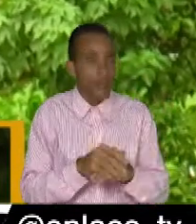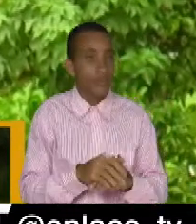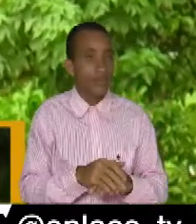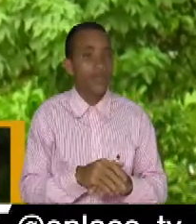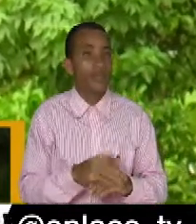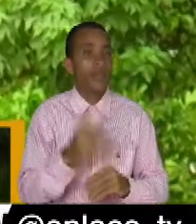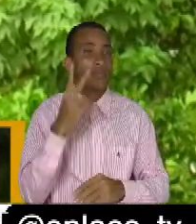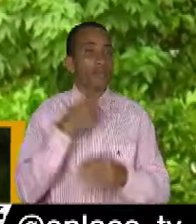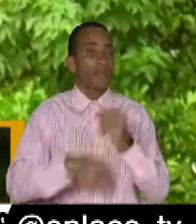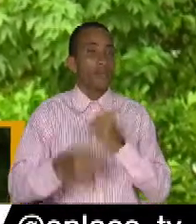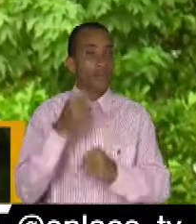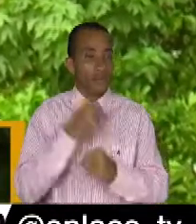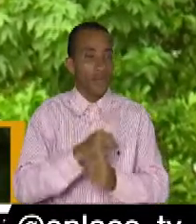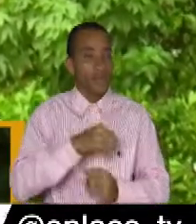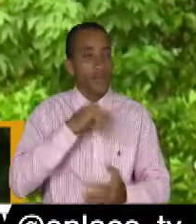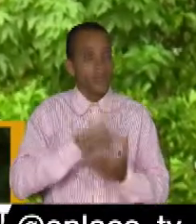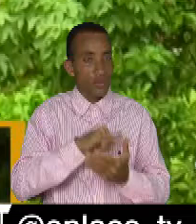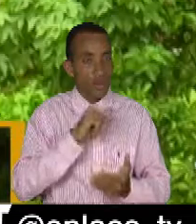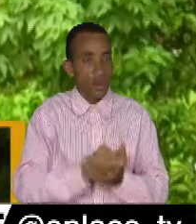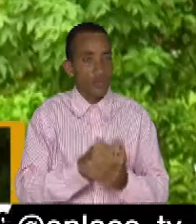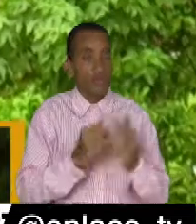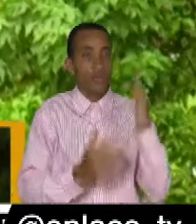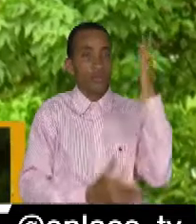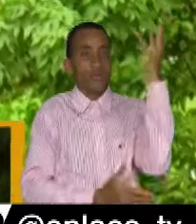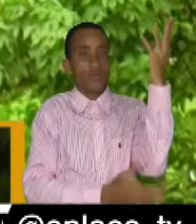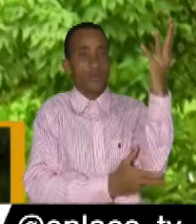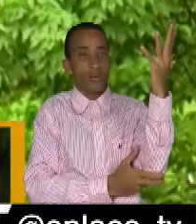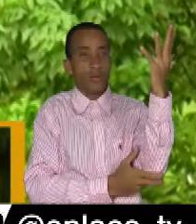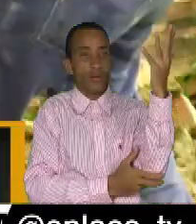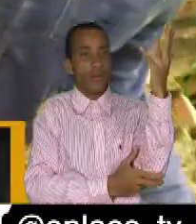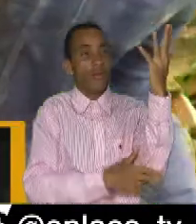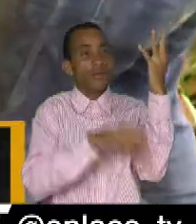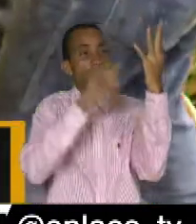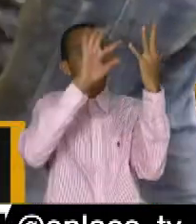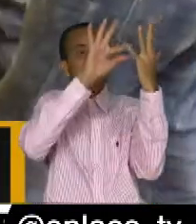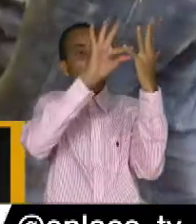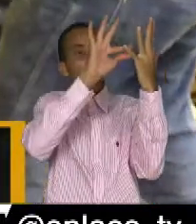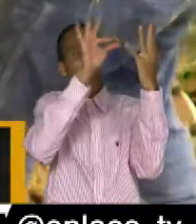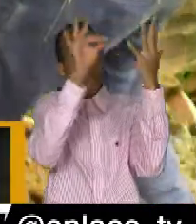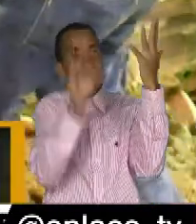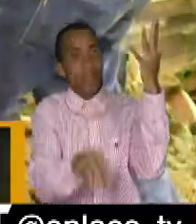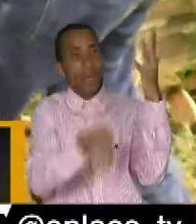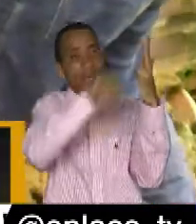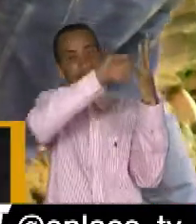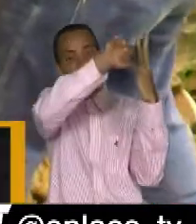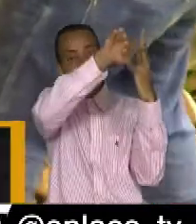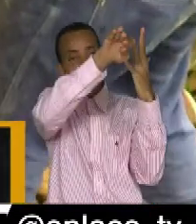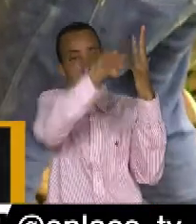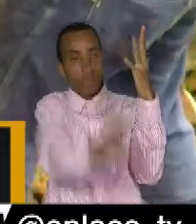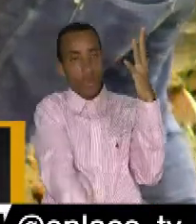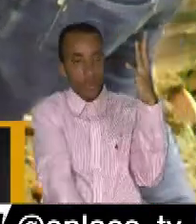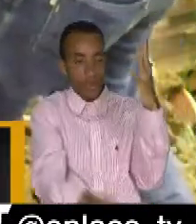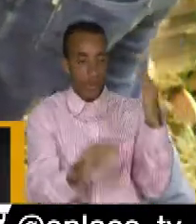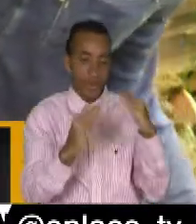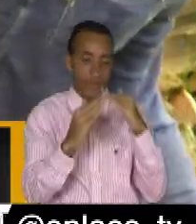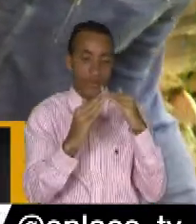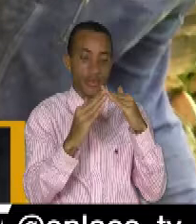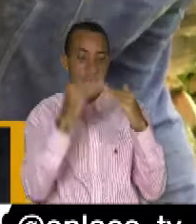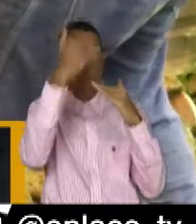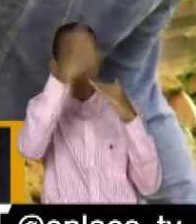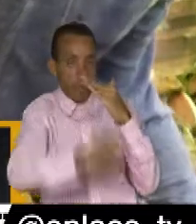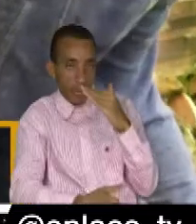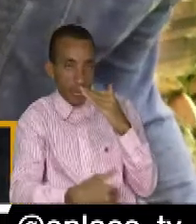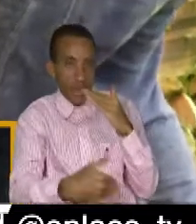Hace 2 años me había pasado lo mismo, me había caído un brazo de la rama del palo, me había molestado en la parte de la vivienda de